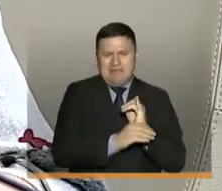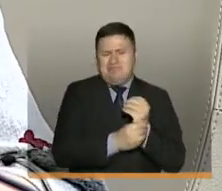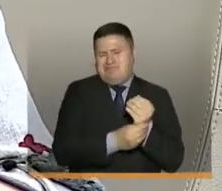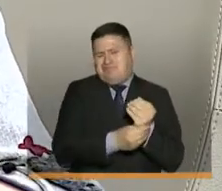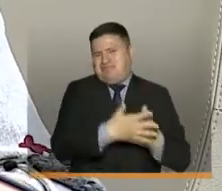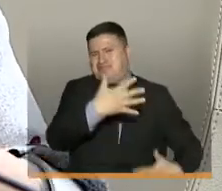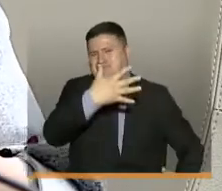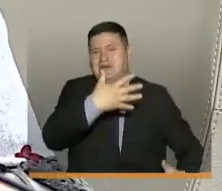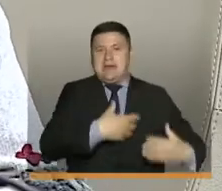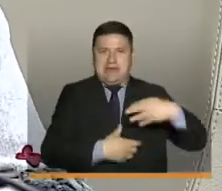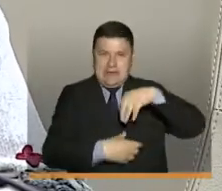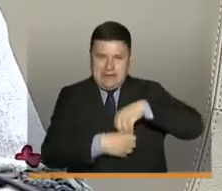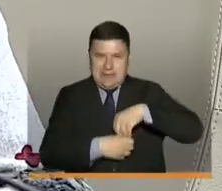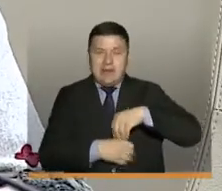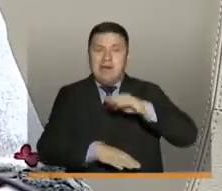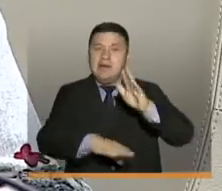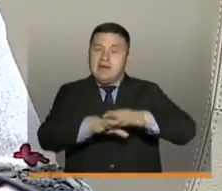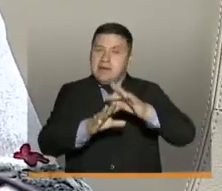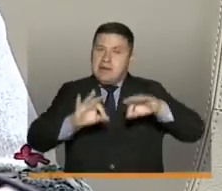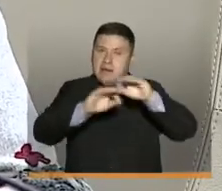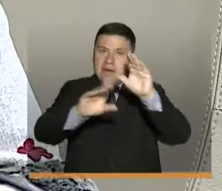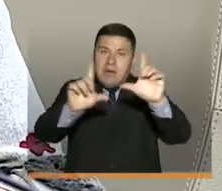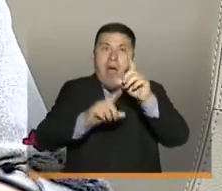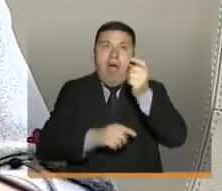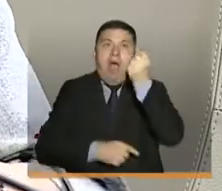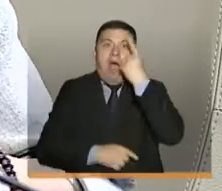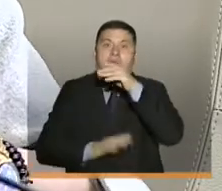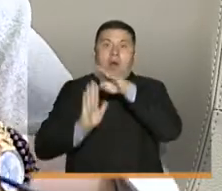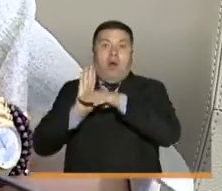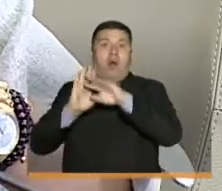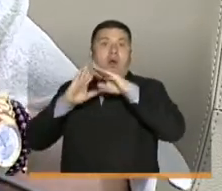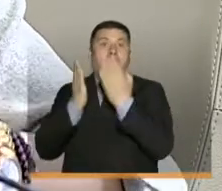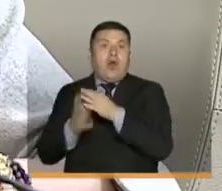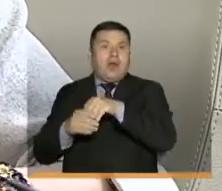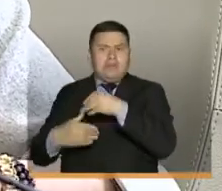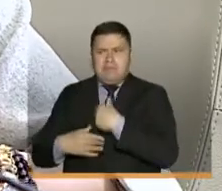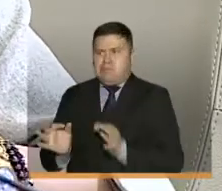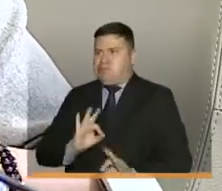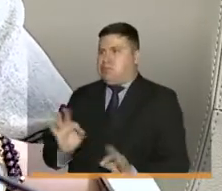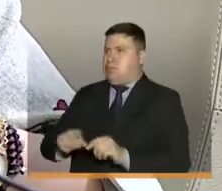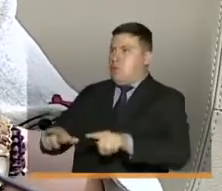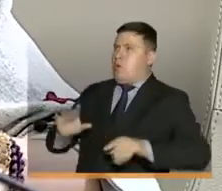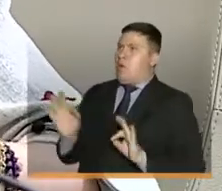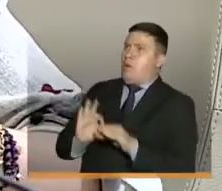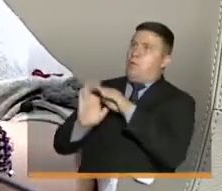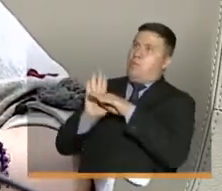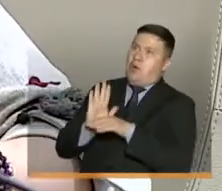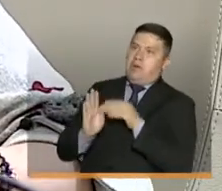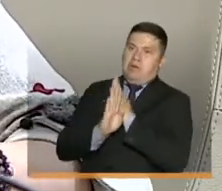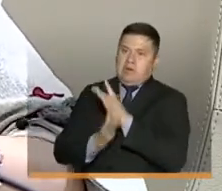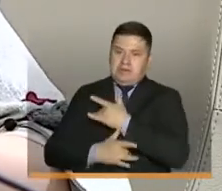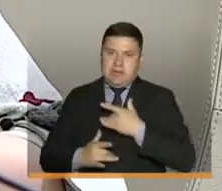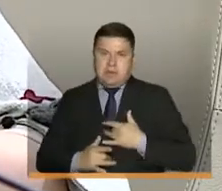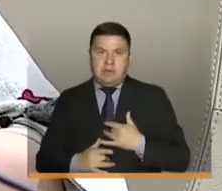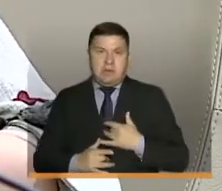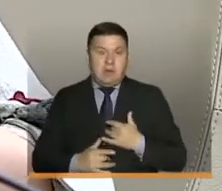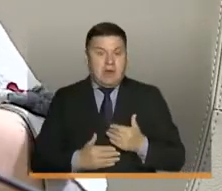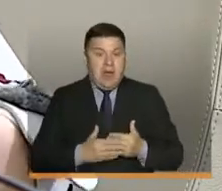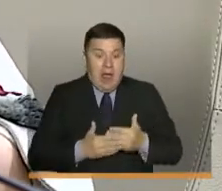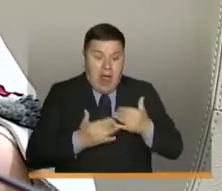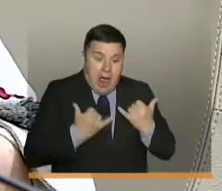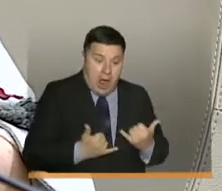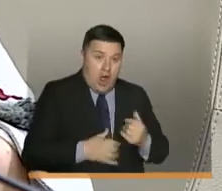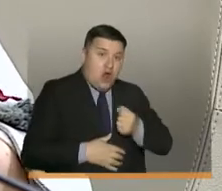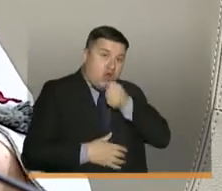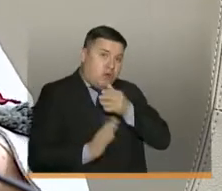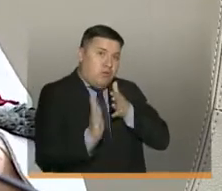etcétera. Con eso, presidente, lo que le dejo ver a los televidentes es que este es un trabajo permanente. Ahorita estamos dando estas noticias con base a cómo